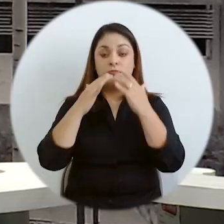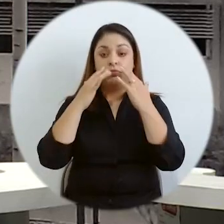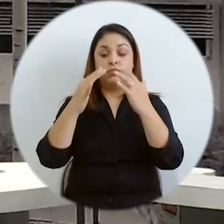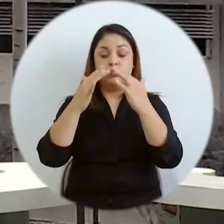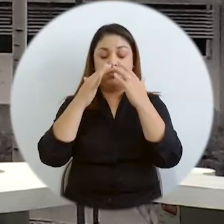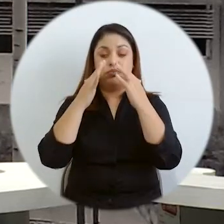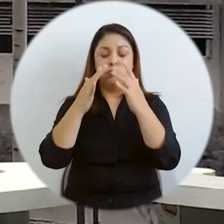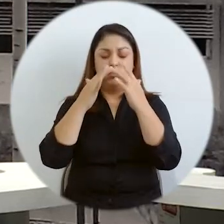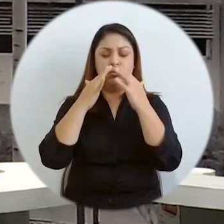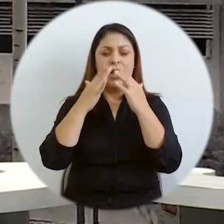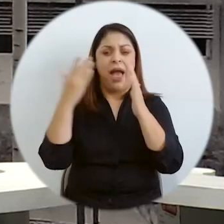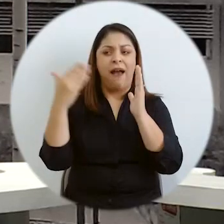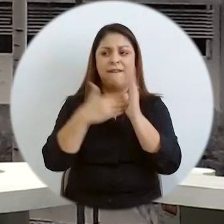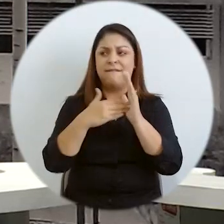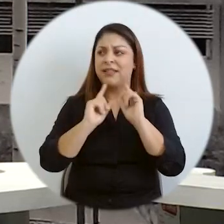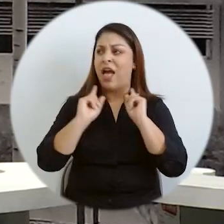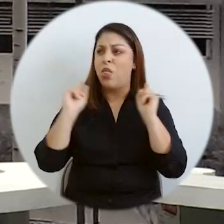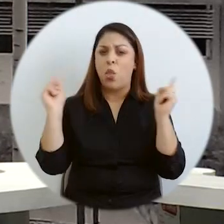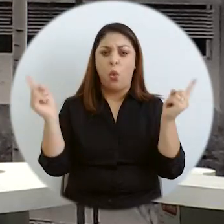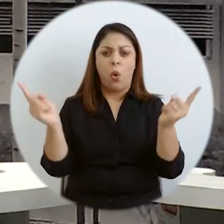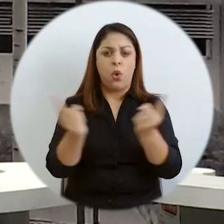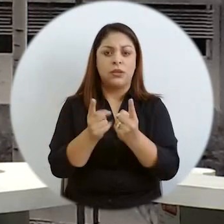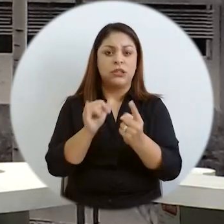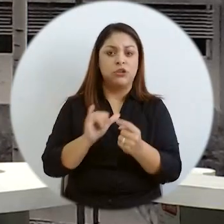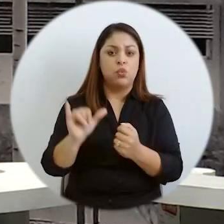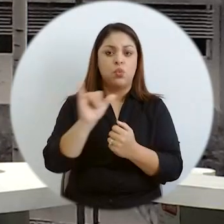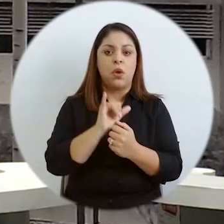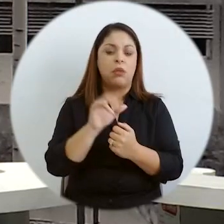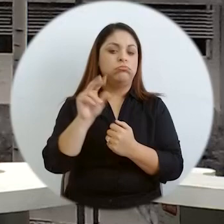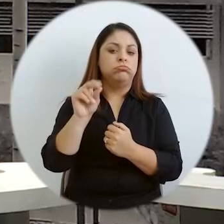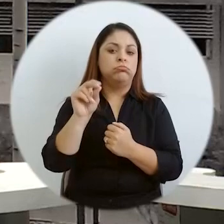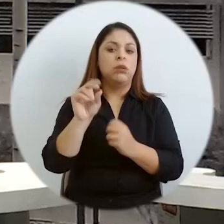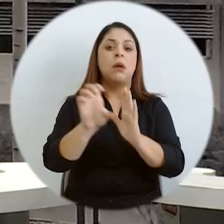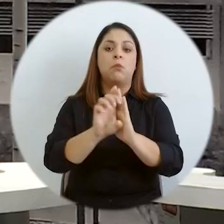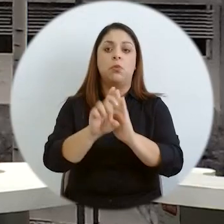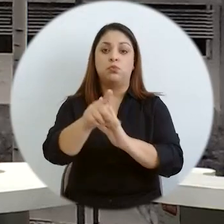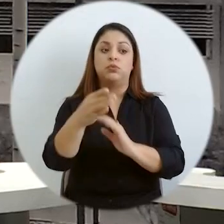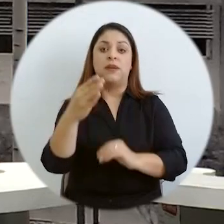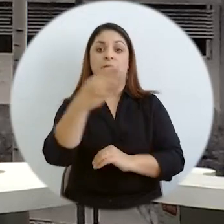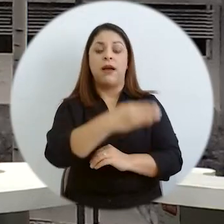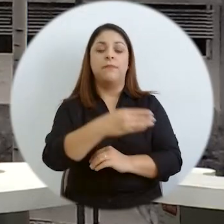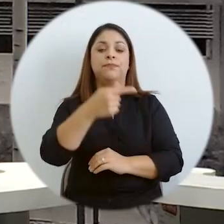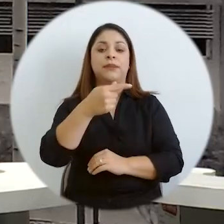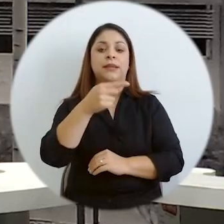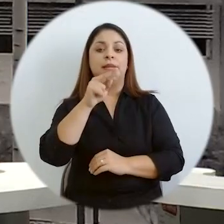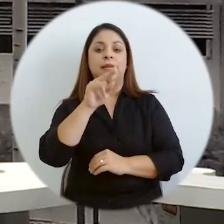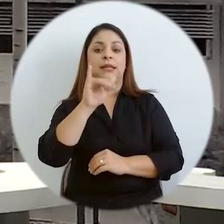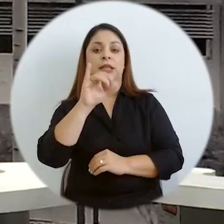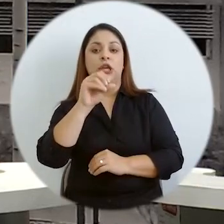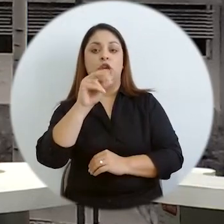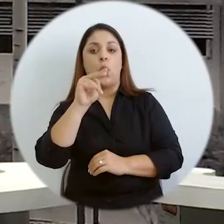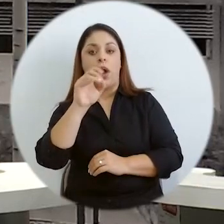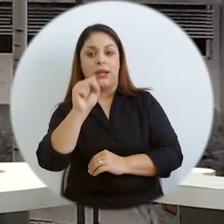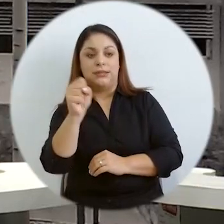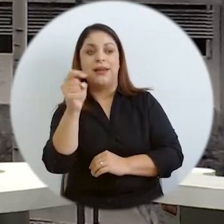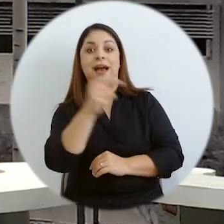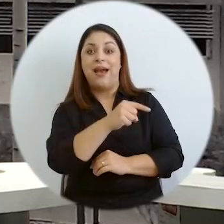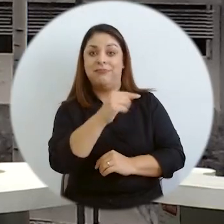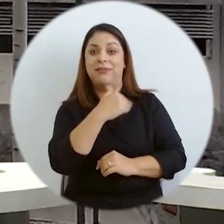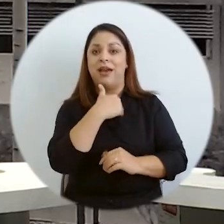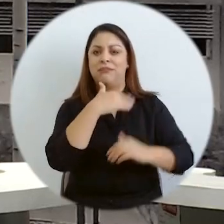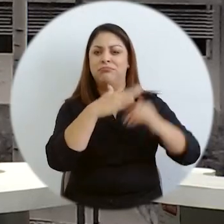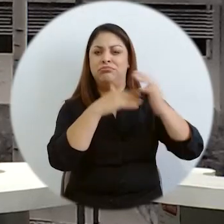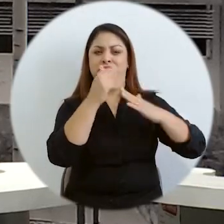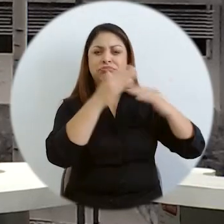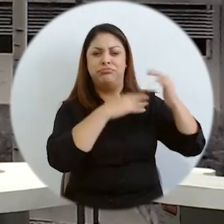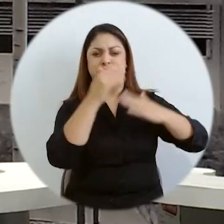partículas de polvo no afectan a todos por igual. Es decir, si ustedes van a Guiones, que es donde está todo el